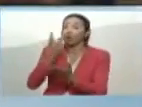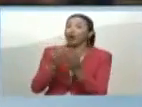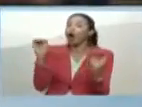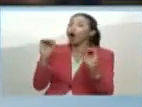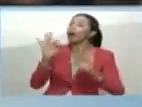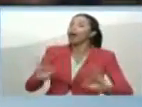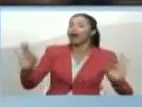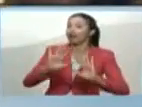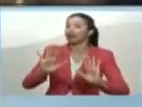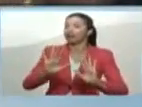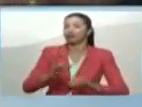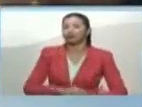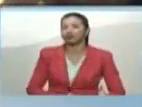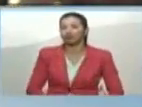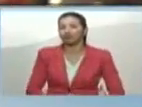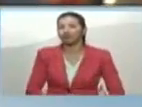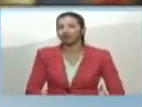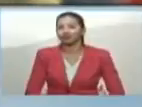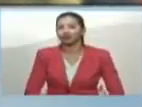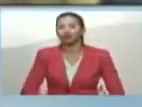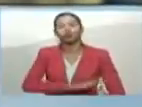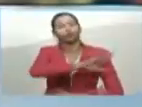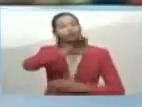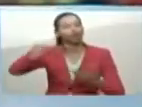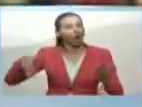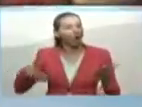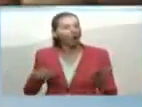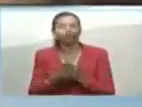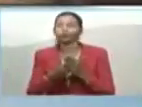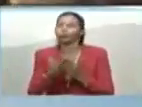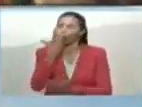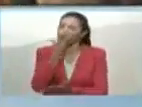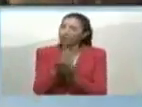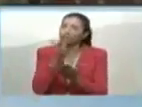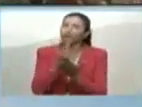comuna, somos todos, compañeros.